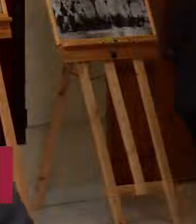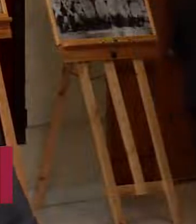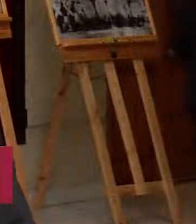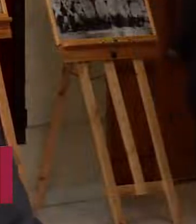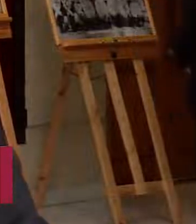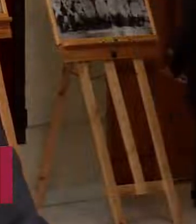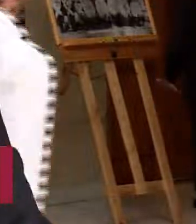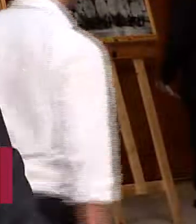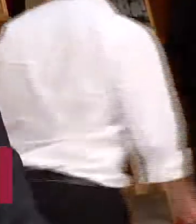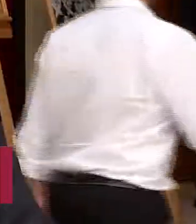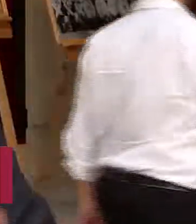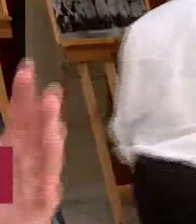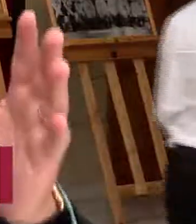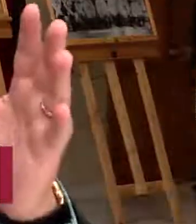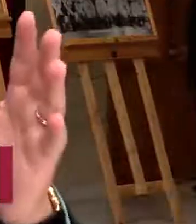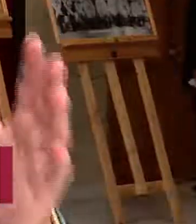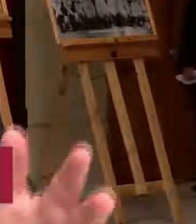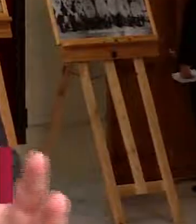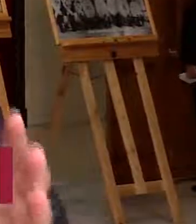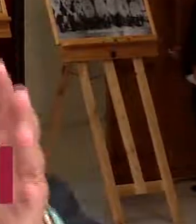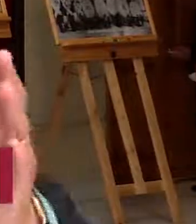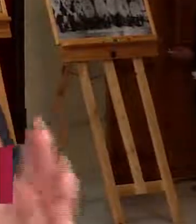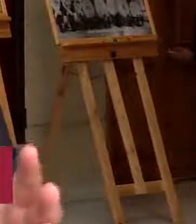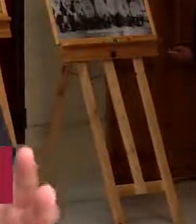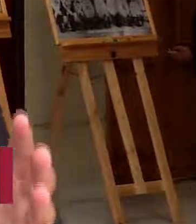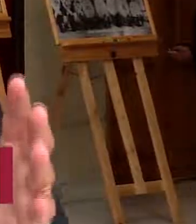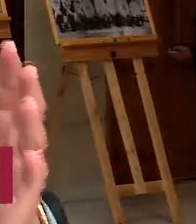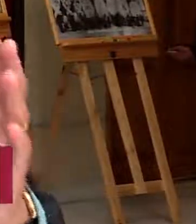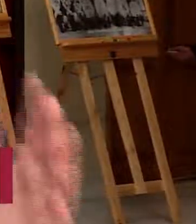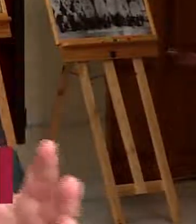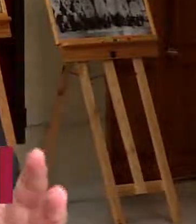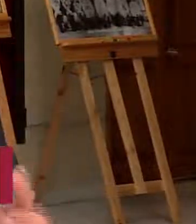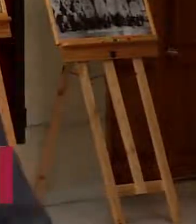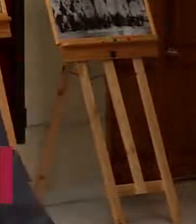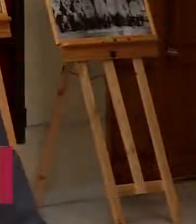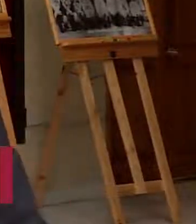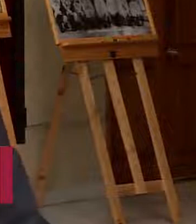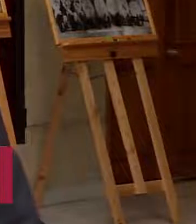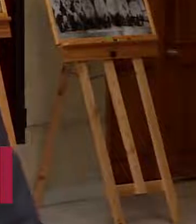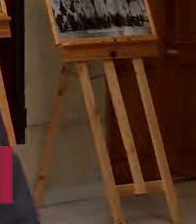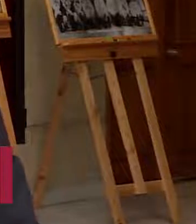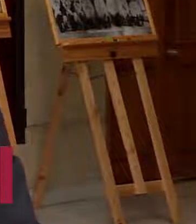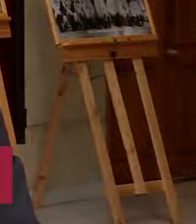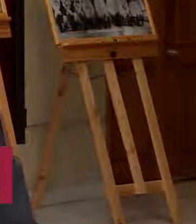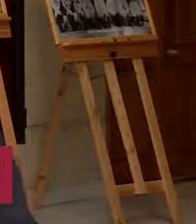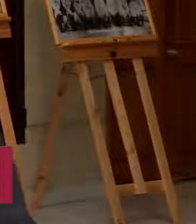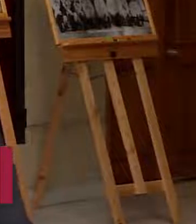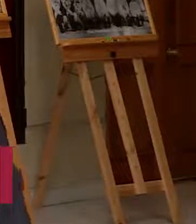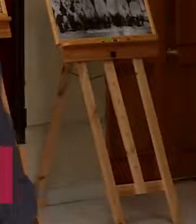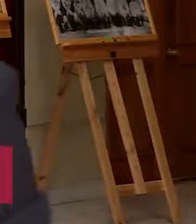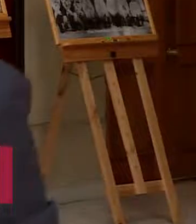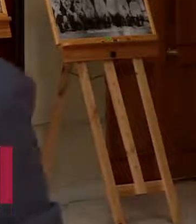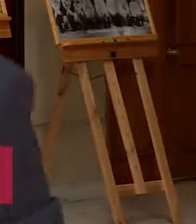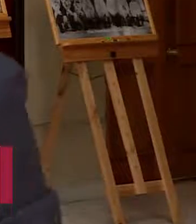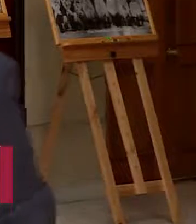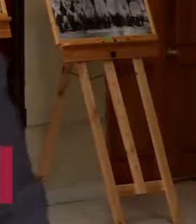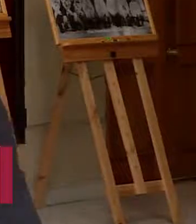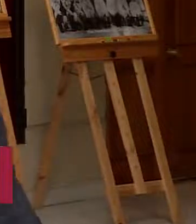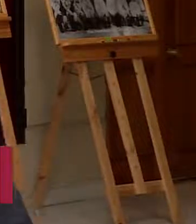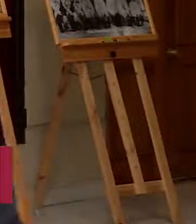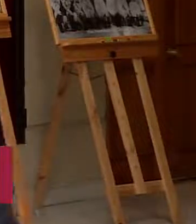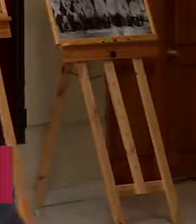que vendían esas cantidades al año y pudieran tener hasta 50.000 UF y poder garantizar el 30% de